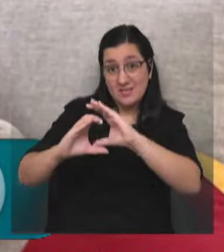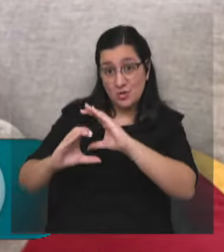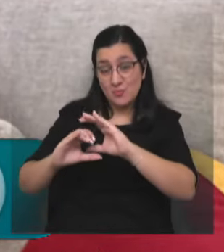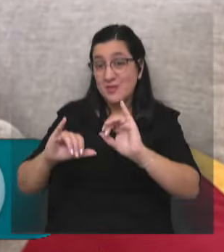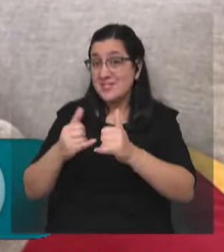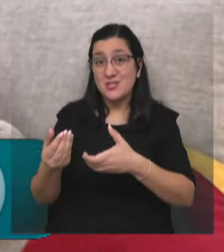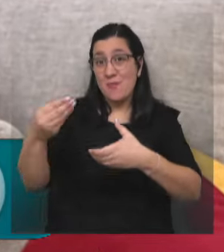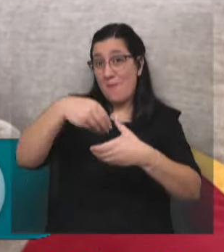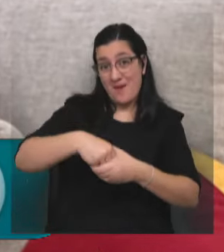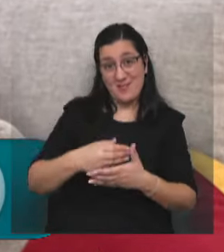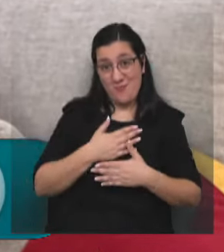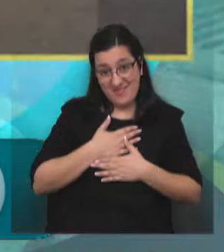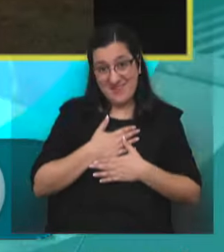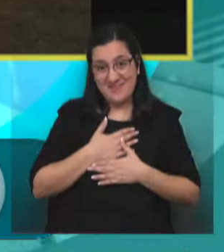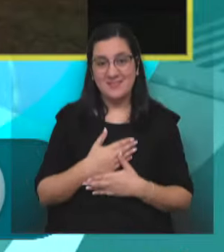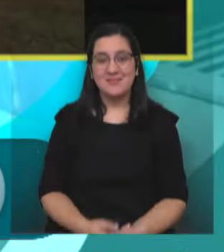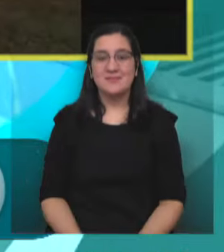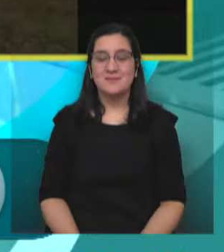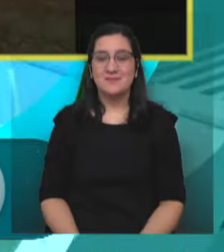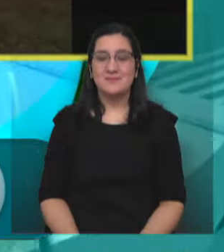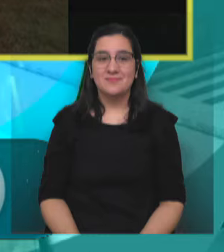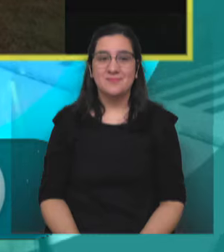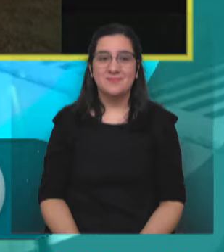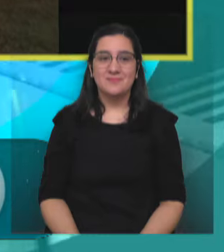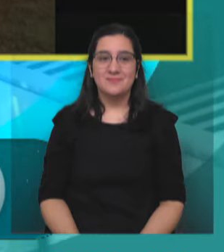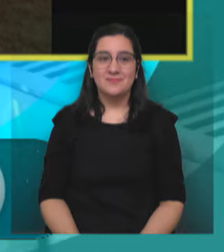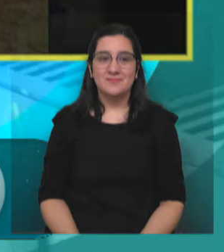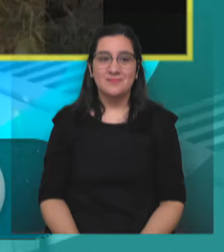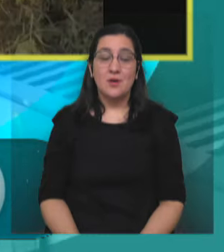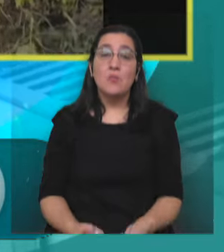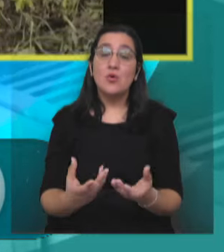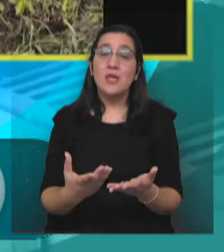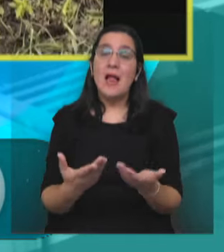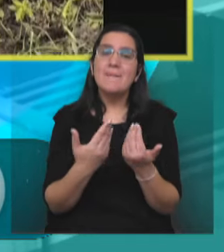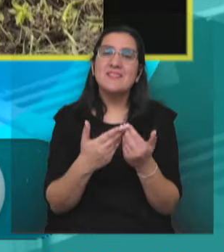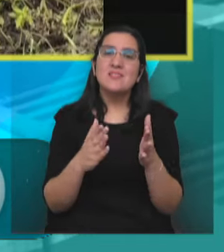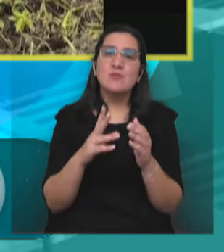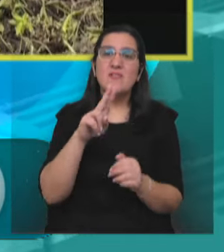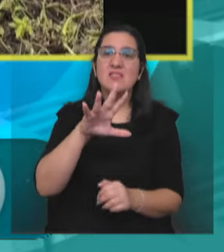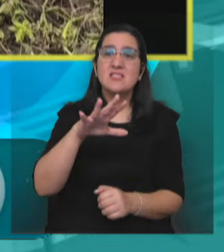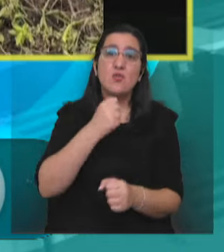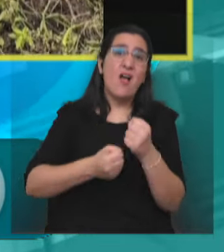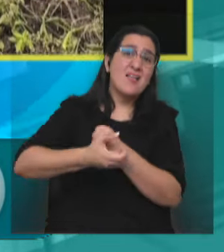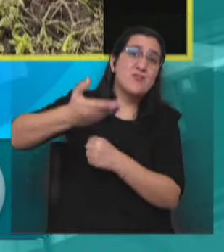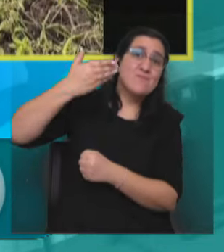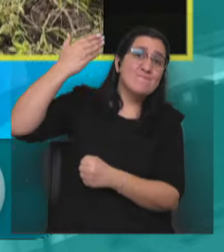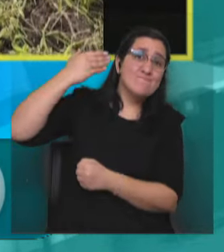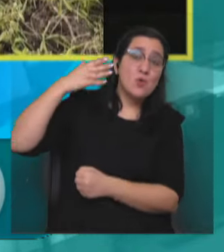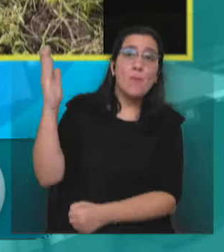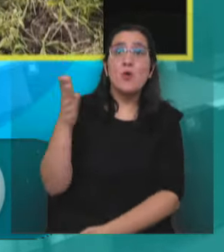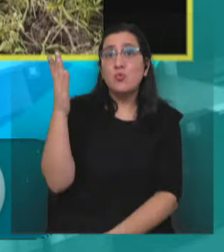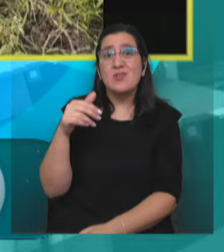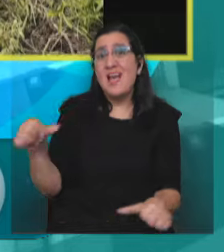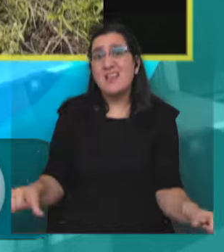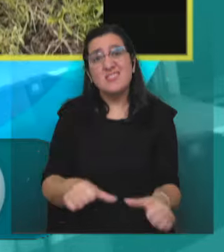consideramos de nuestro equipo. Sin duda. Entonces, digo, porque en un principio, hace 25 años, los productores teníamos que